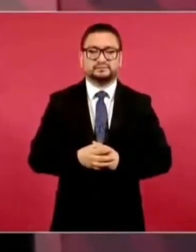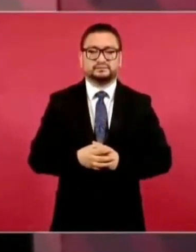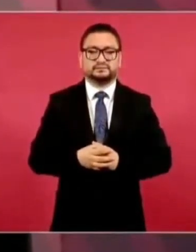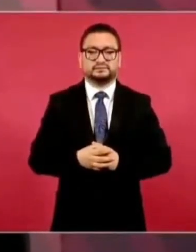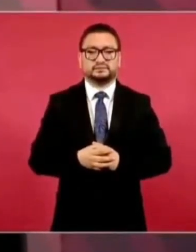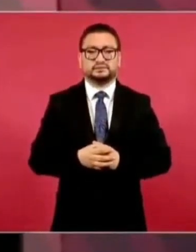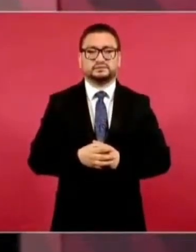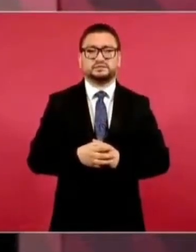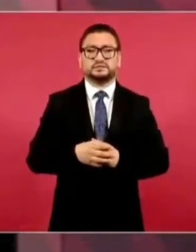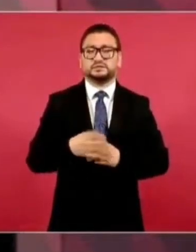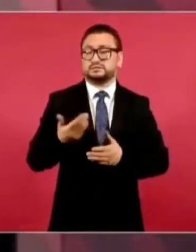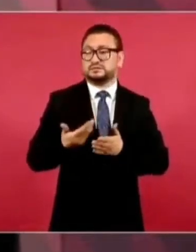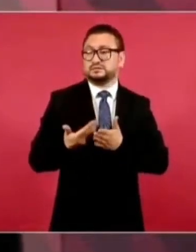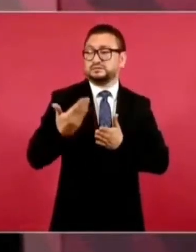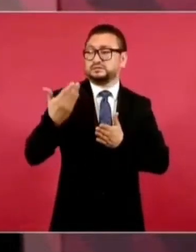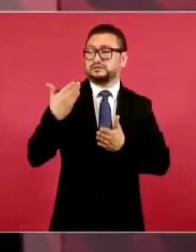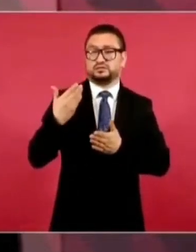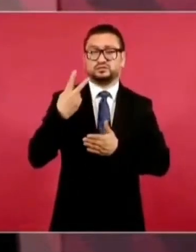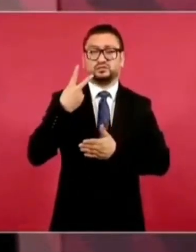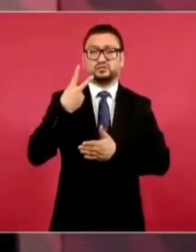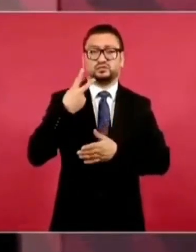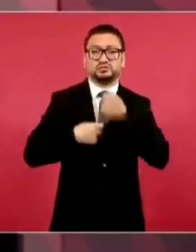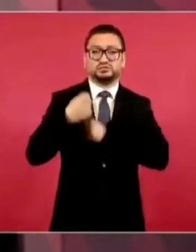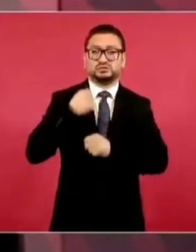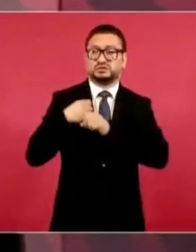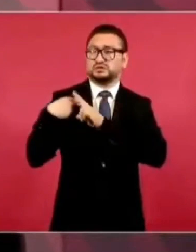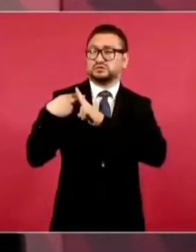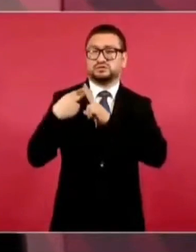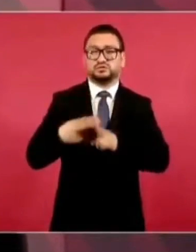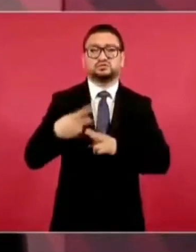de 2 años para acá de su Twitter